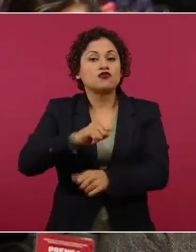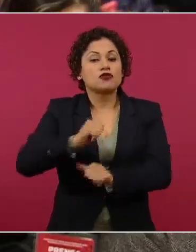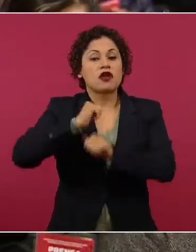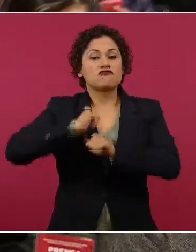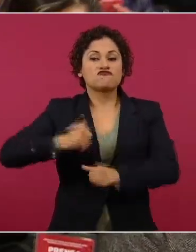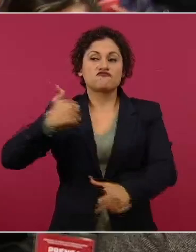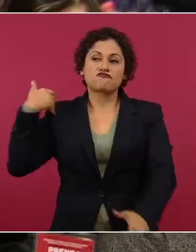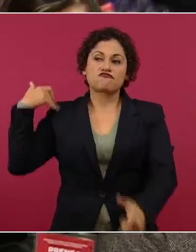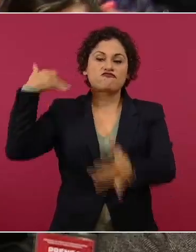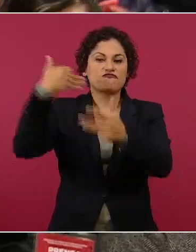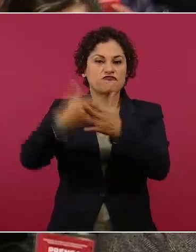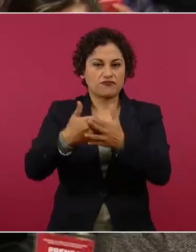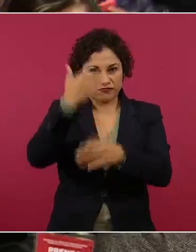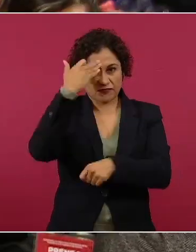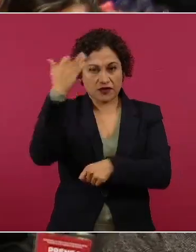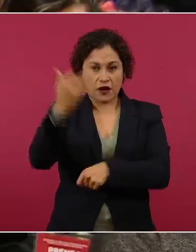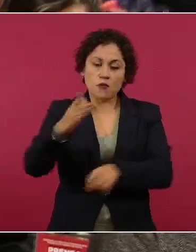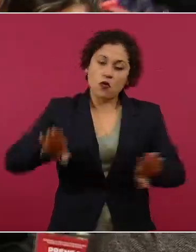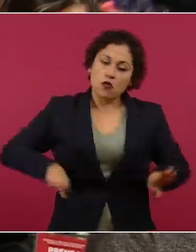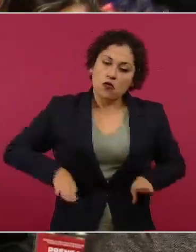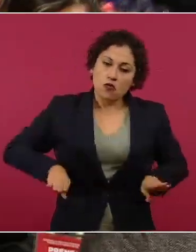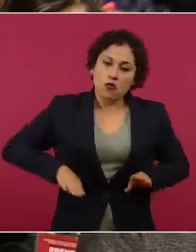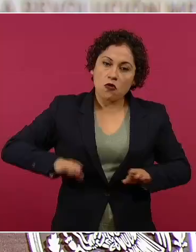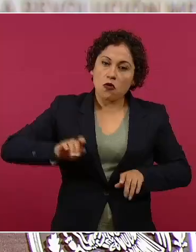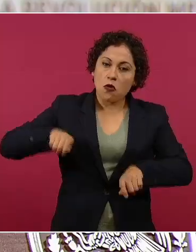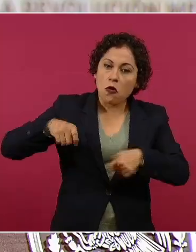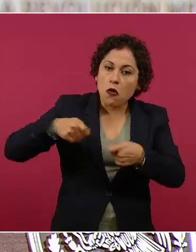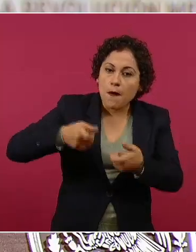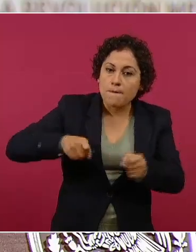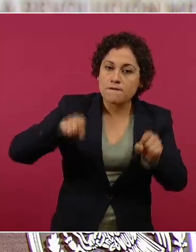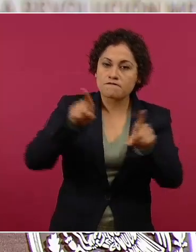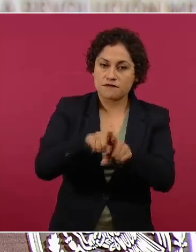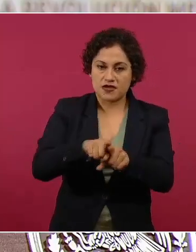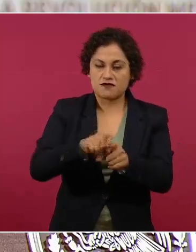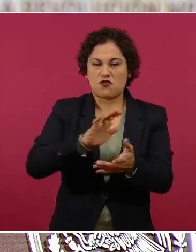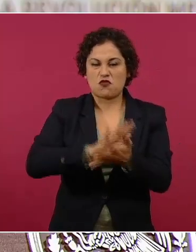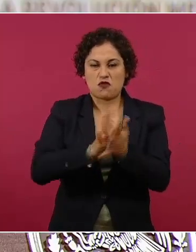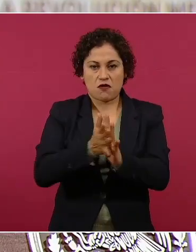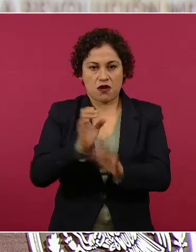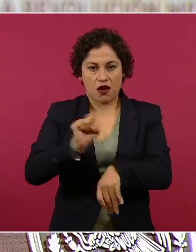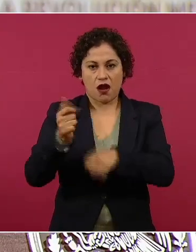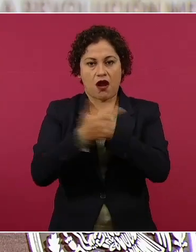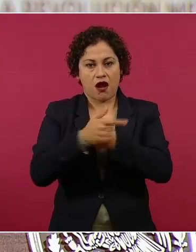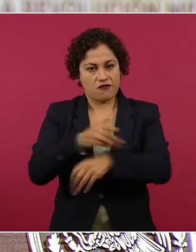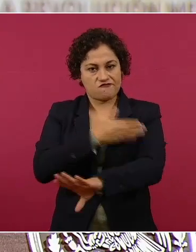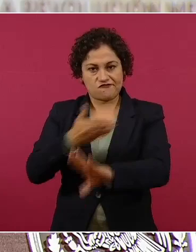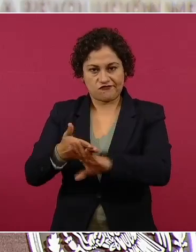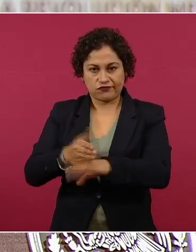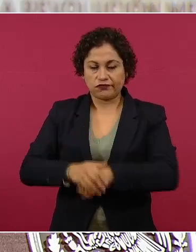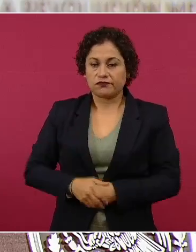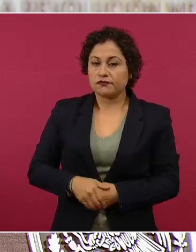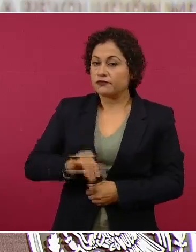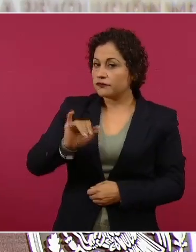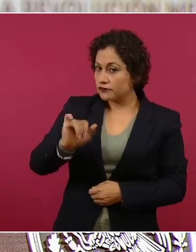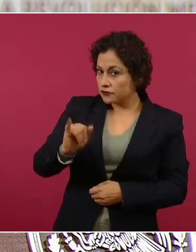años atrás y tienen ciertas prácticas que pueden estar en contra de lo que se está haciendo. Pero hay estos mecanismos